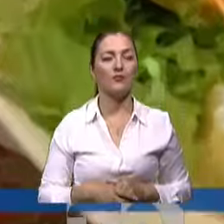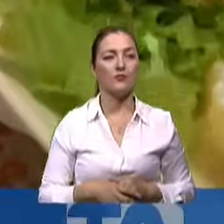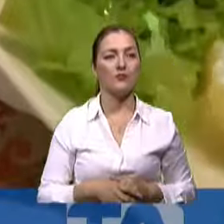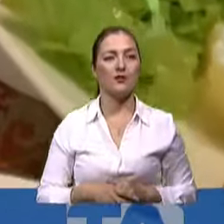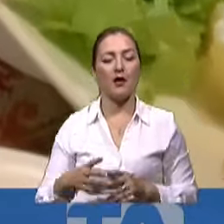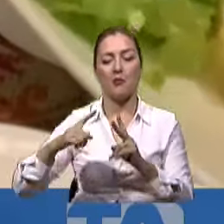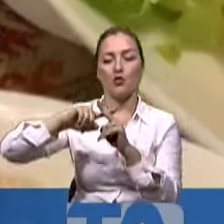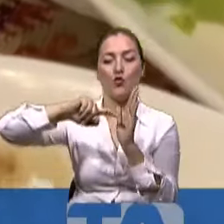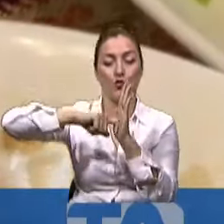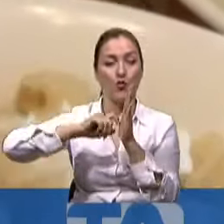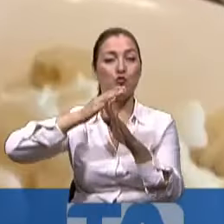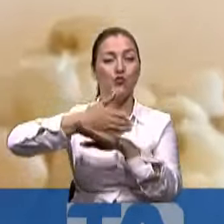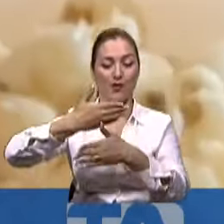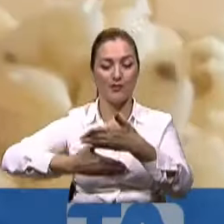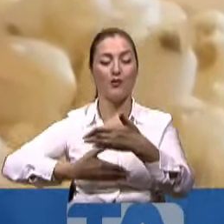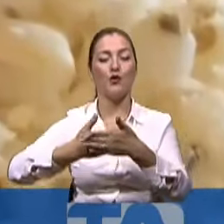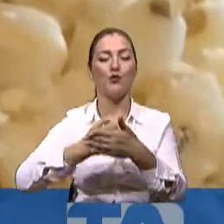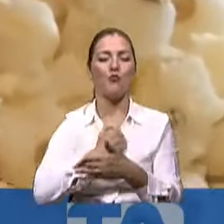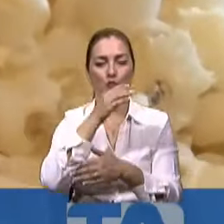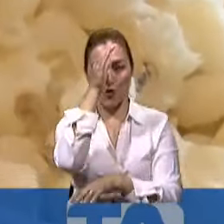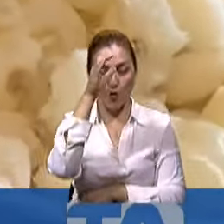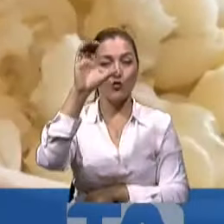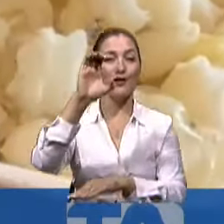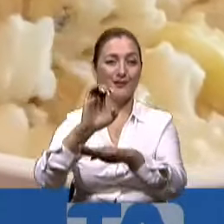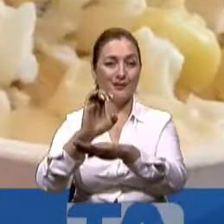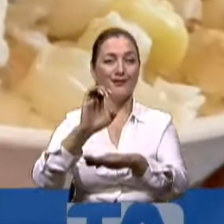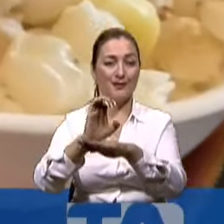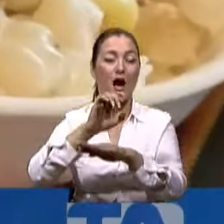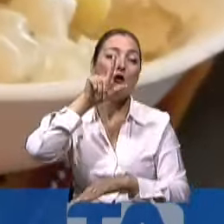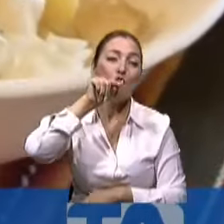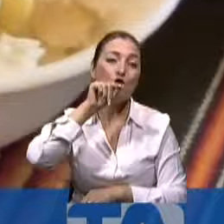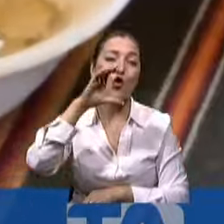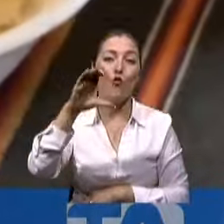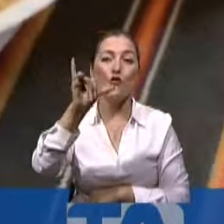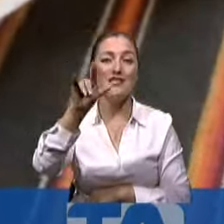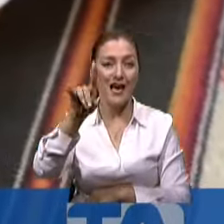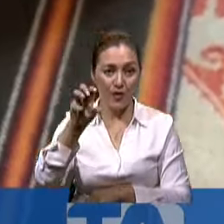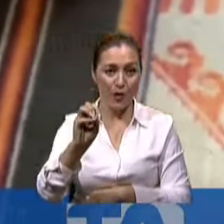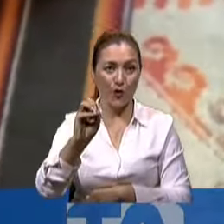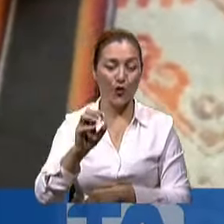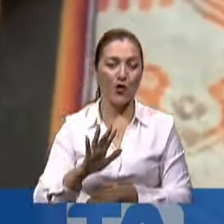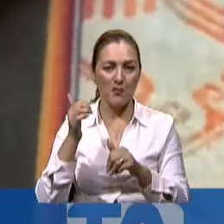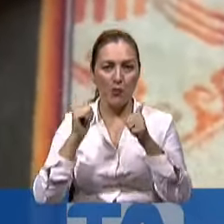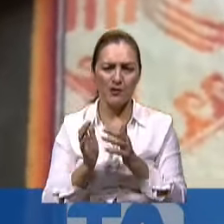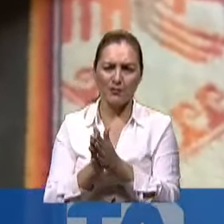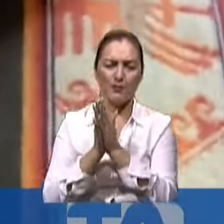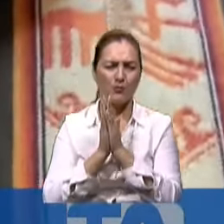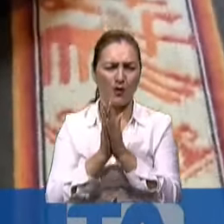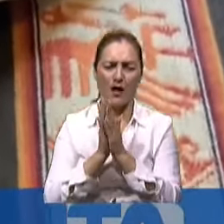Comenzó con el cuy, luego una receta que ya es patrimonio cultural del Ecuador, que es el pollo cuyado. Alguna vez a mi abuelita le